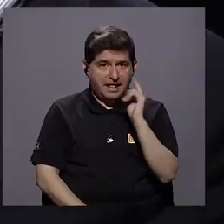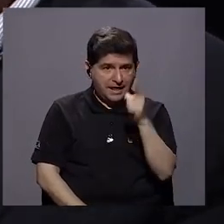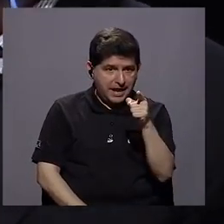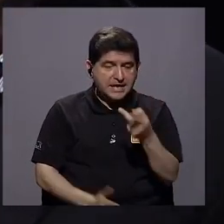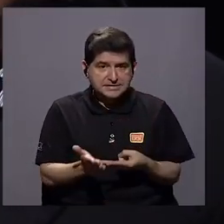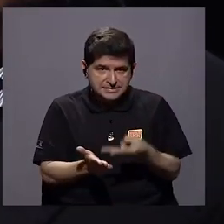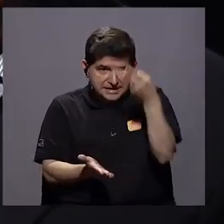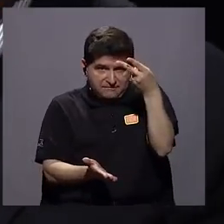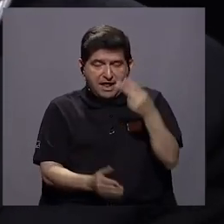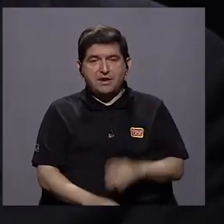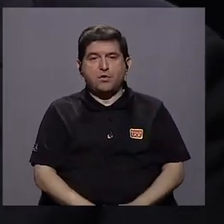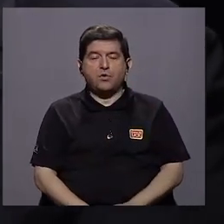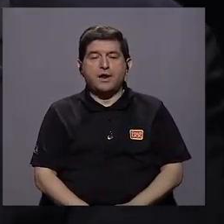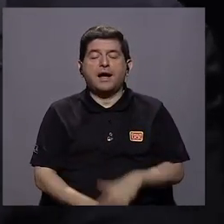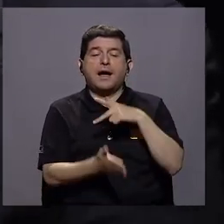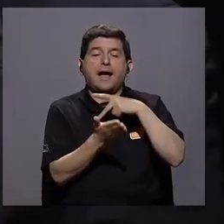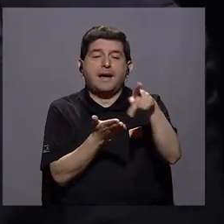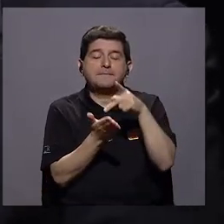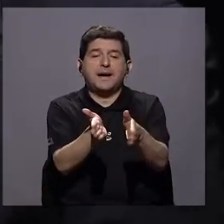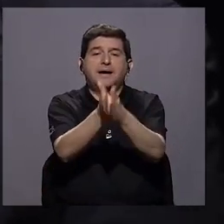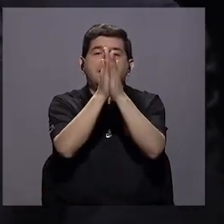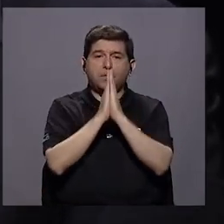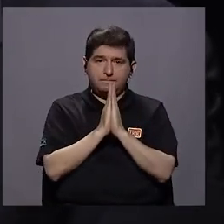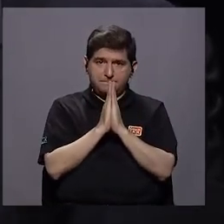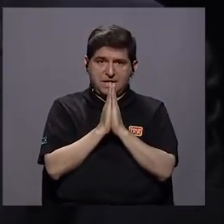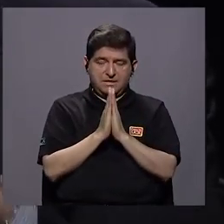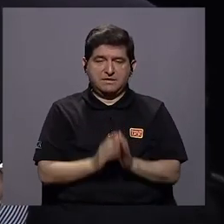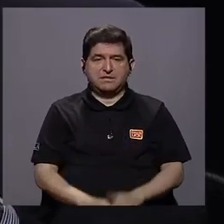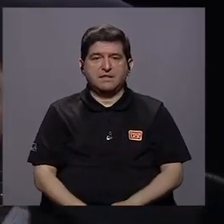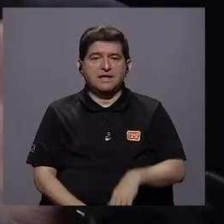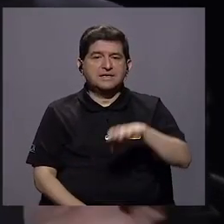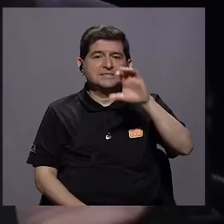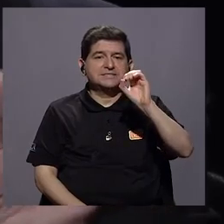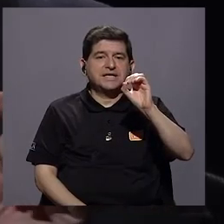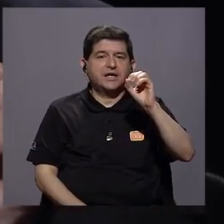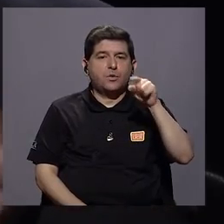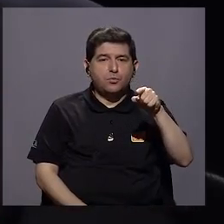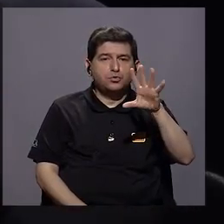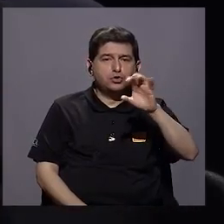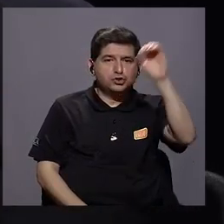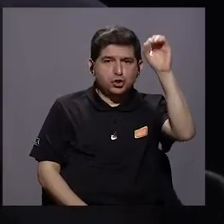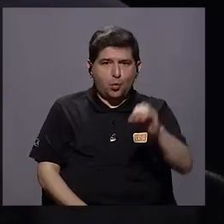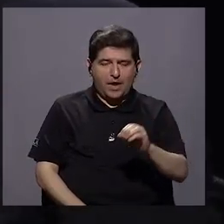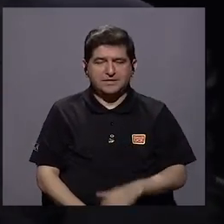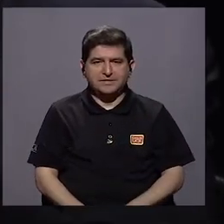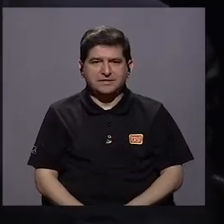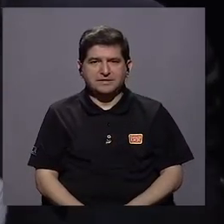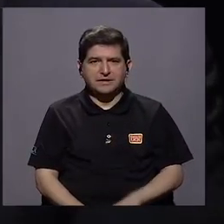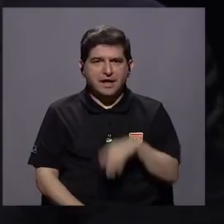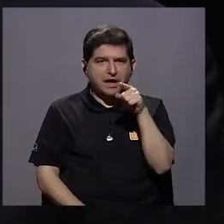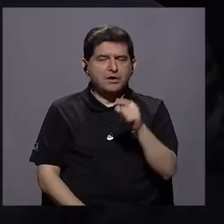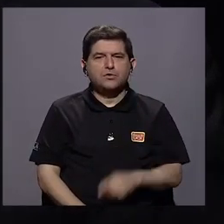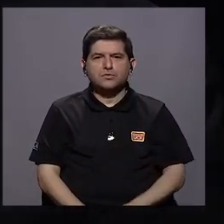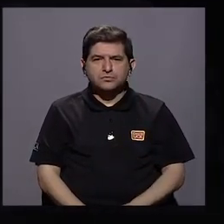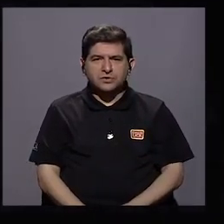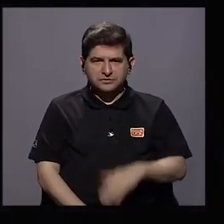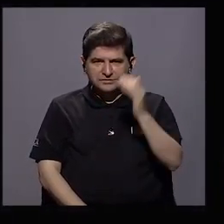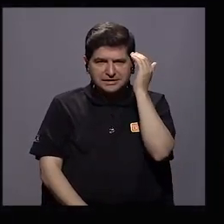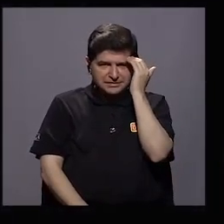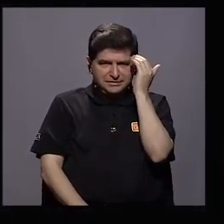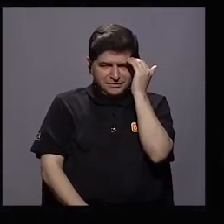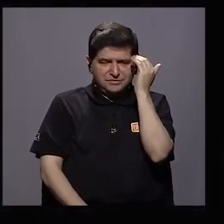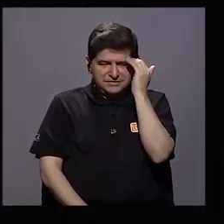sobre ese valor es el que le cobran a usted este 0.50%. Usted es un maestro de obras, hizo su